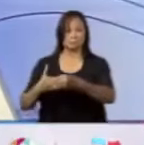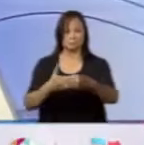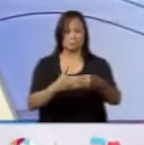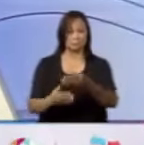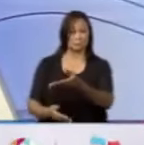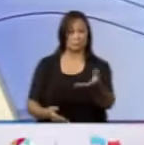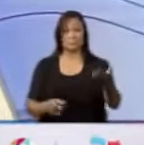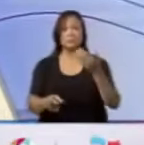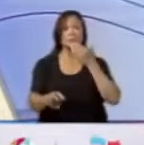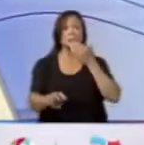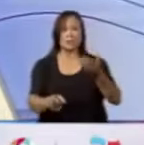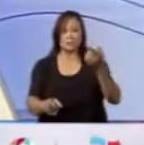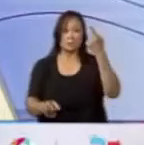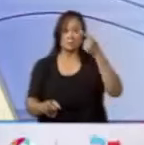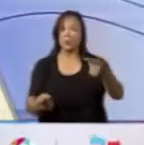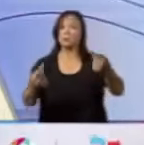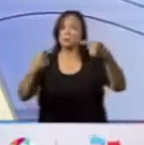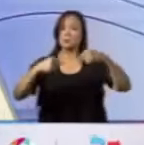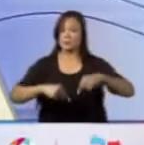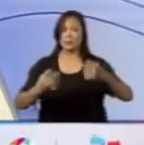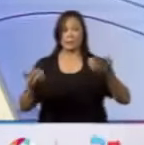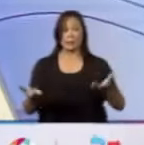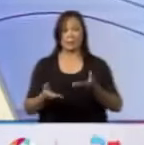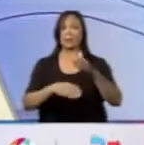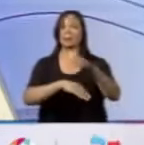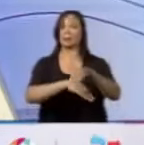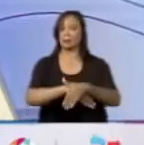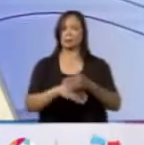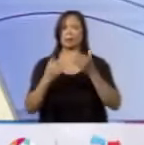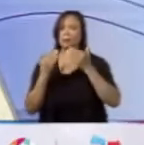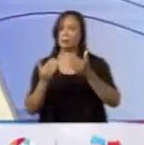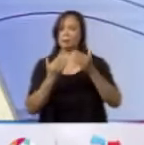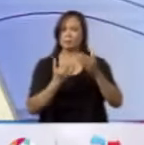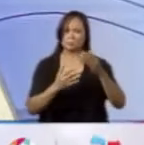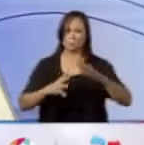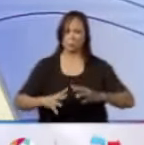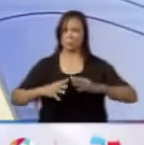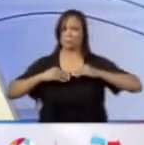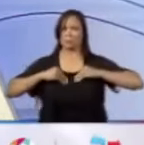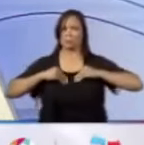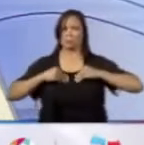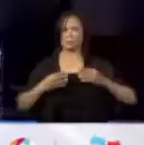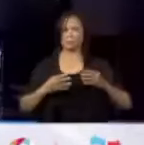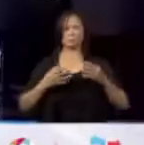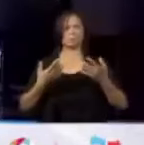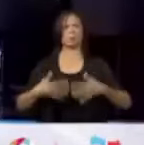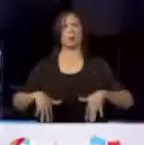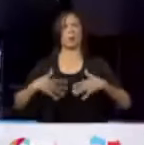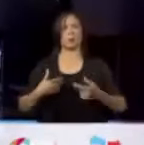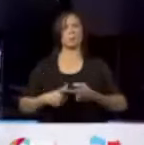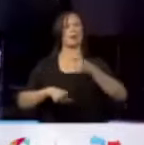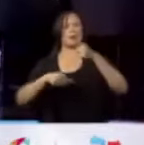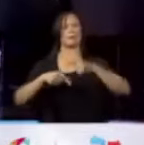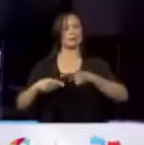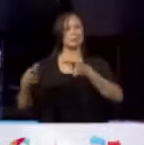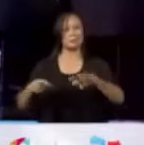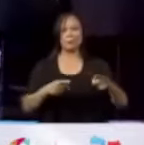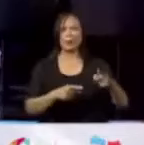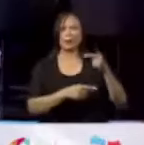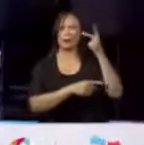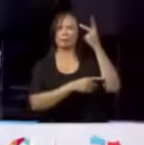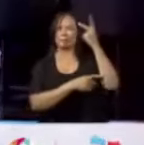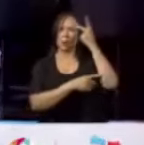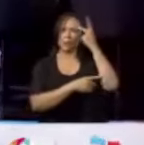Candidatos, gracias por estar con nosotros esta noche. Gracias por aceptar hacer historia en la política